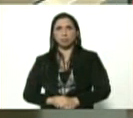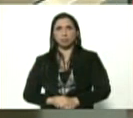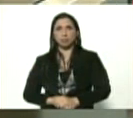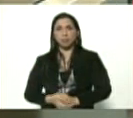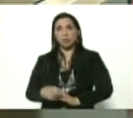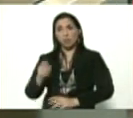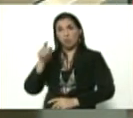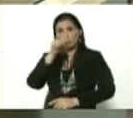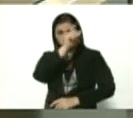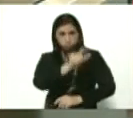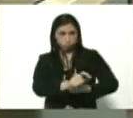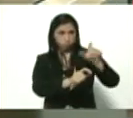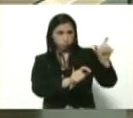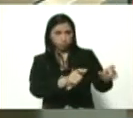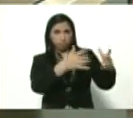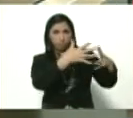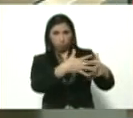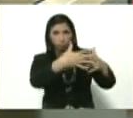Estos ciudadanos estadounidenses,